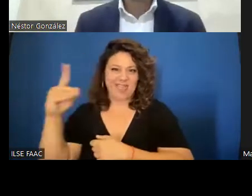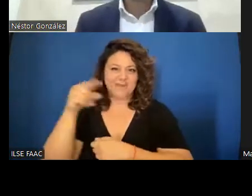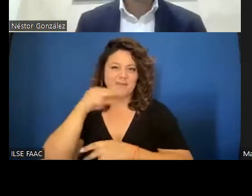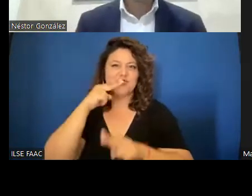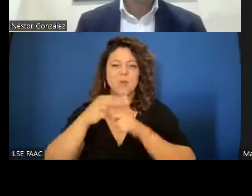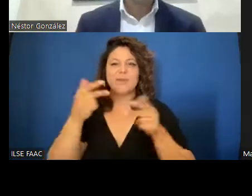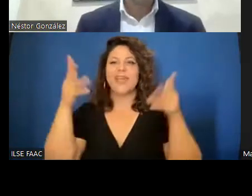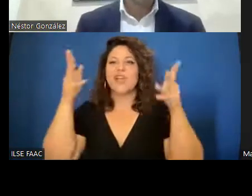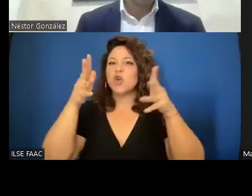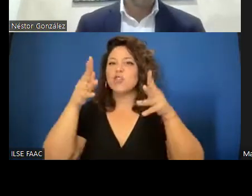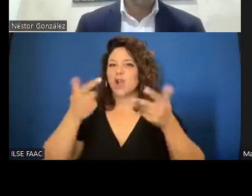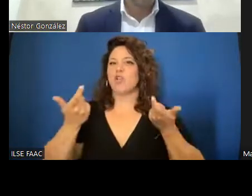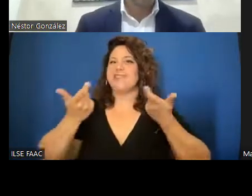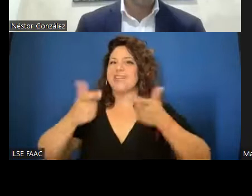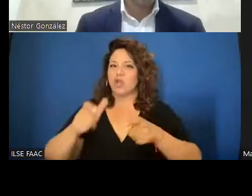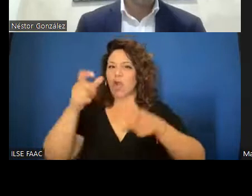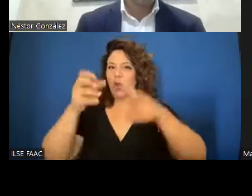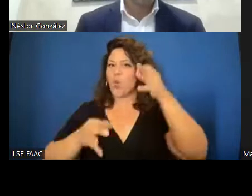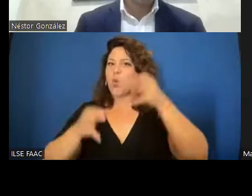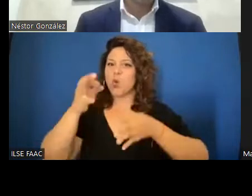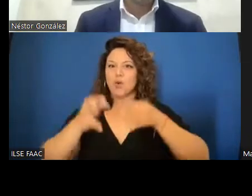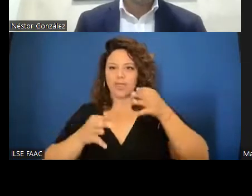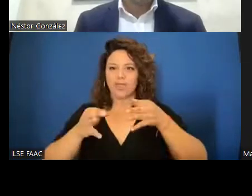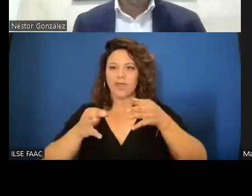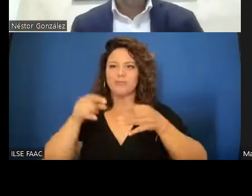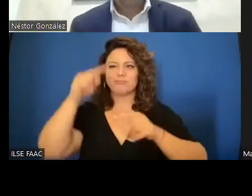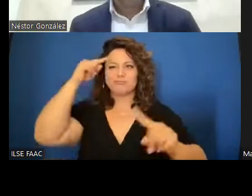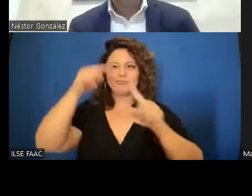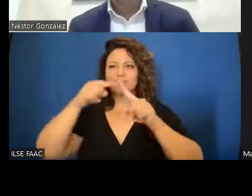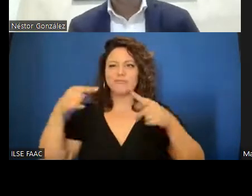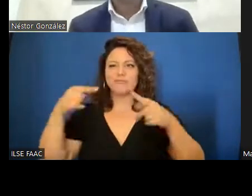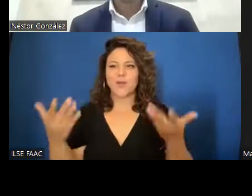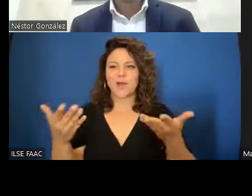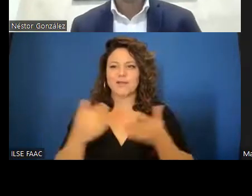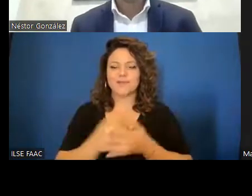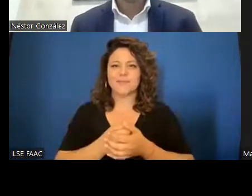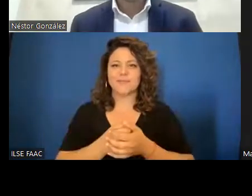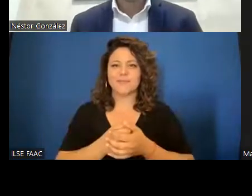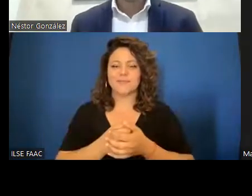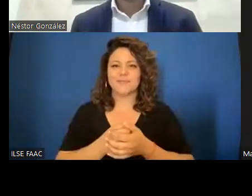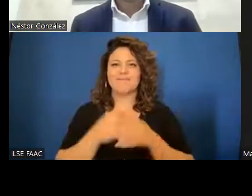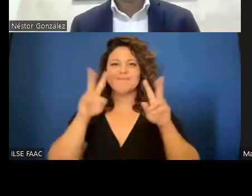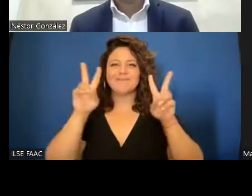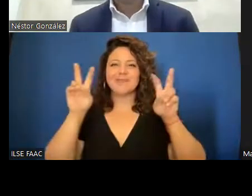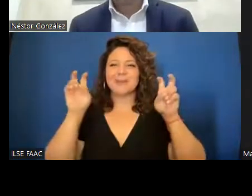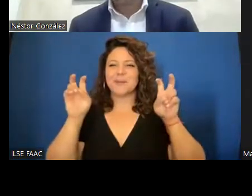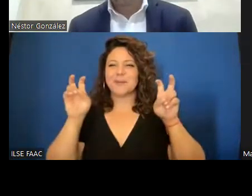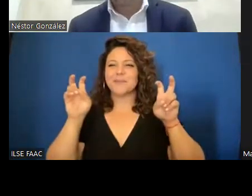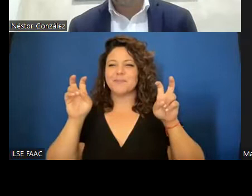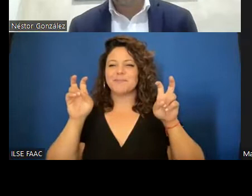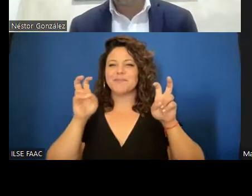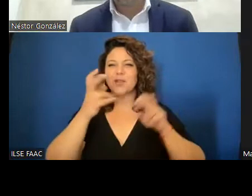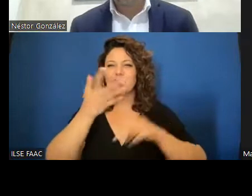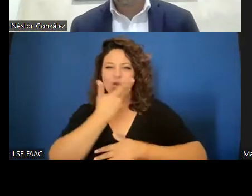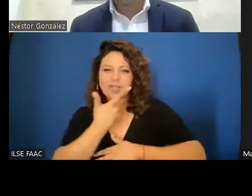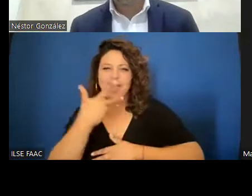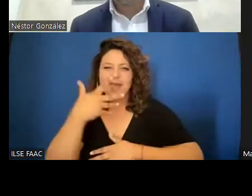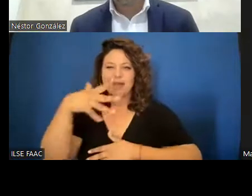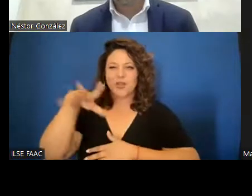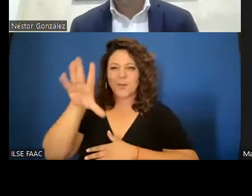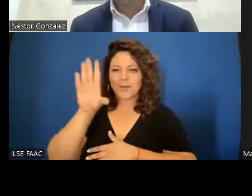Sectorial Jurídico, el cual tiene pues como misión todo el tema de conocer,